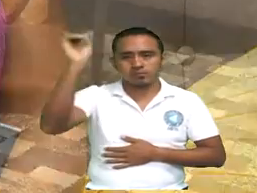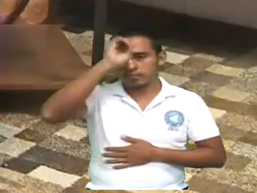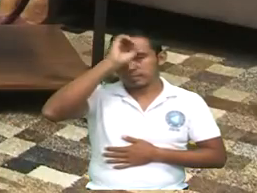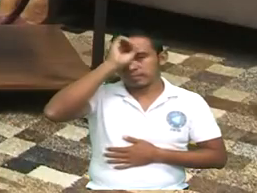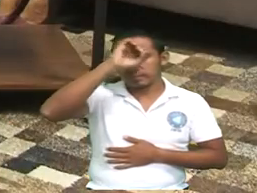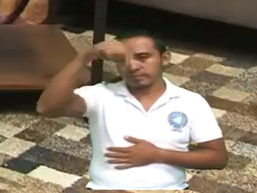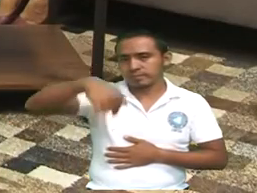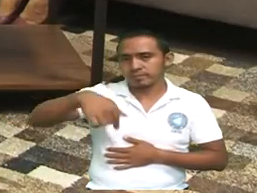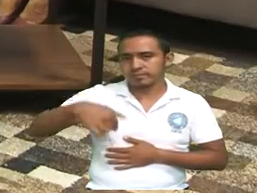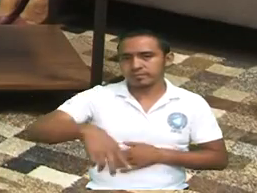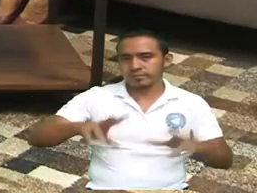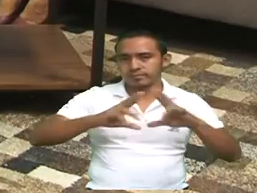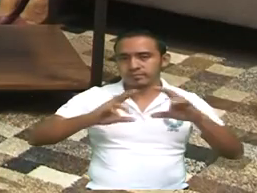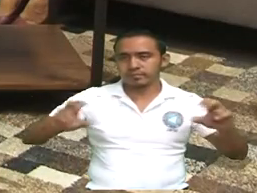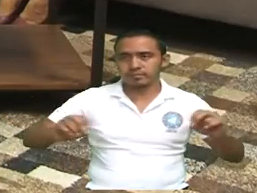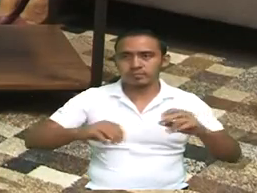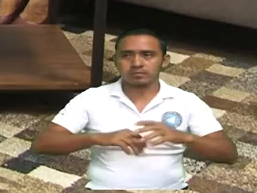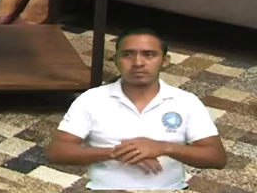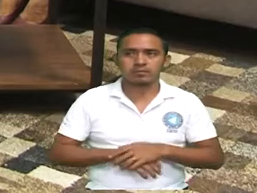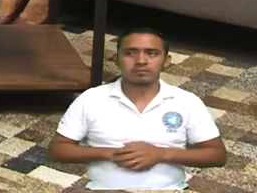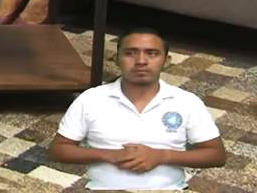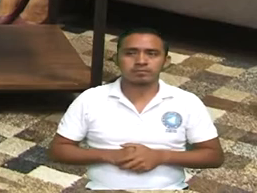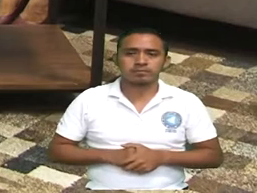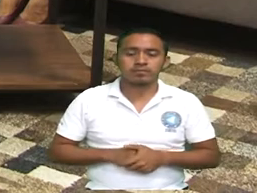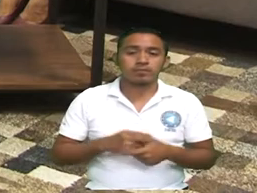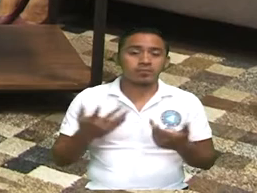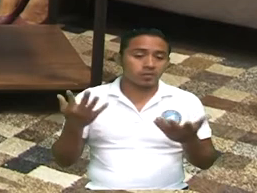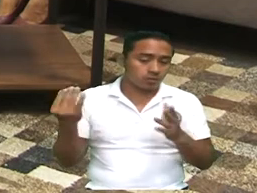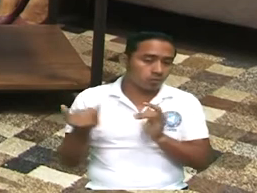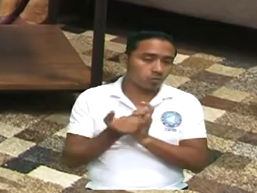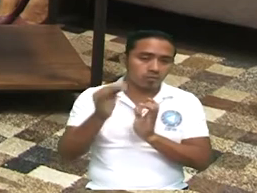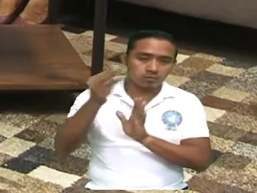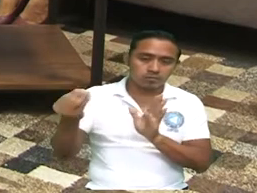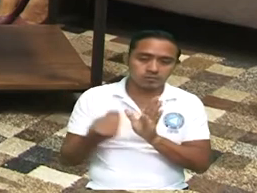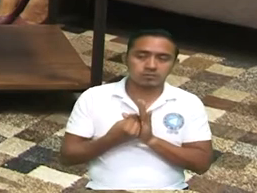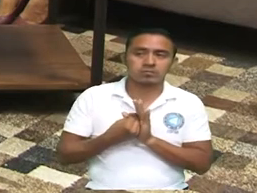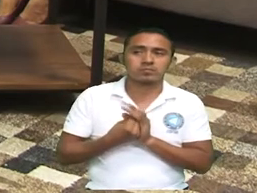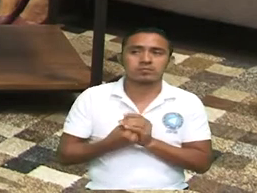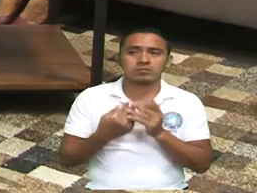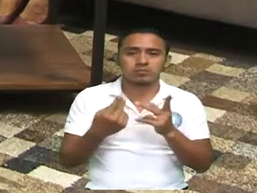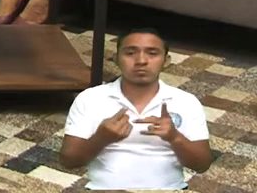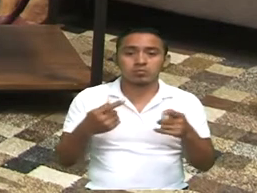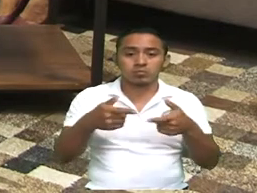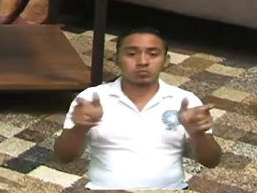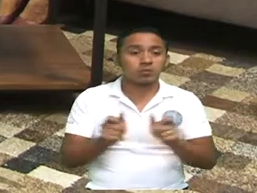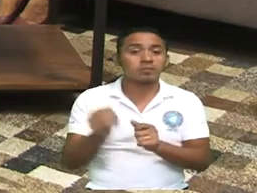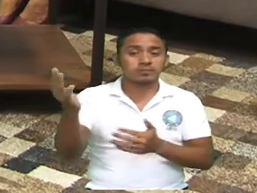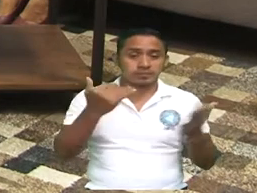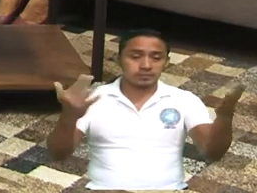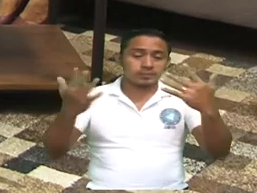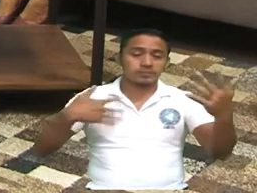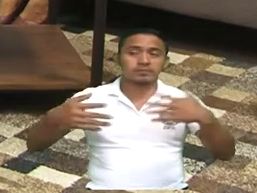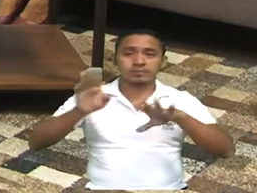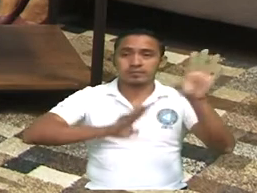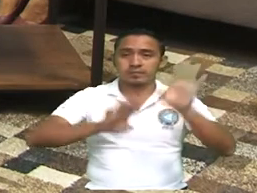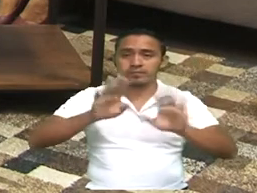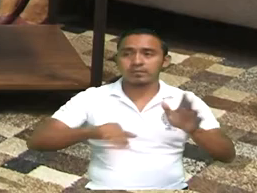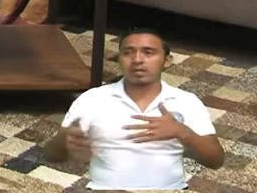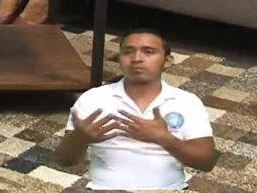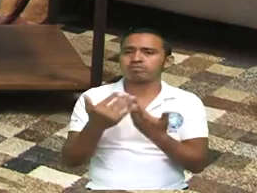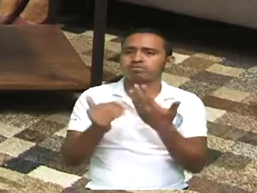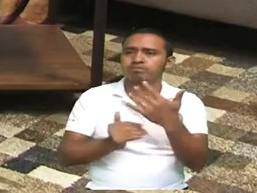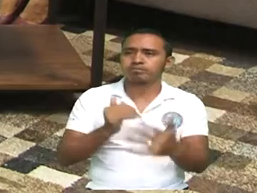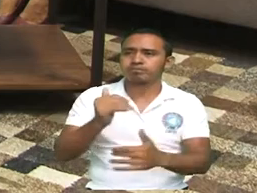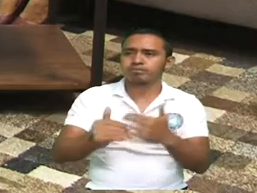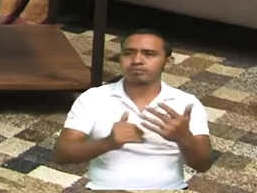analfabetismo que existía en la población e integró a muchos sectores, ¿no? Para esto fue un